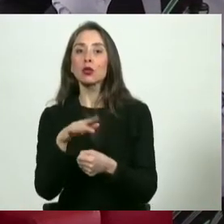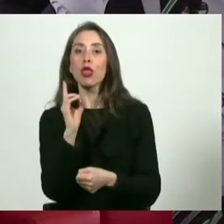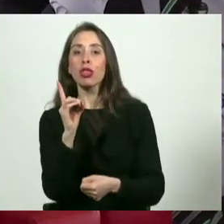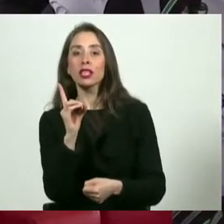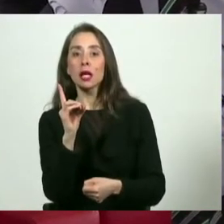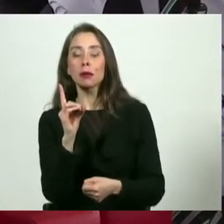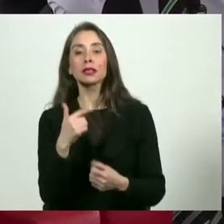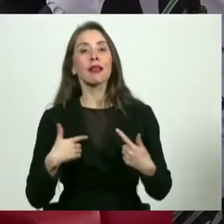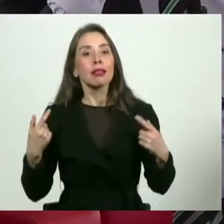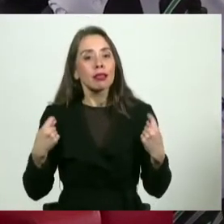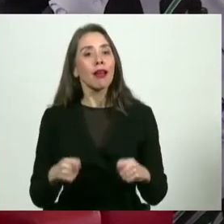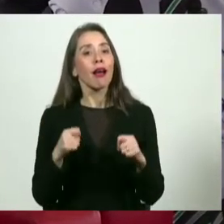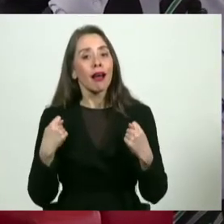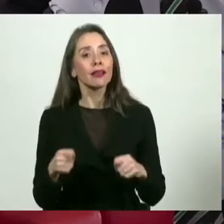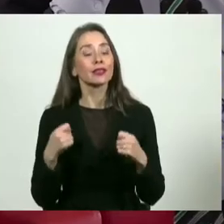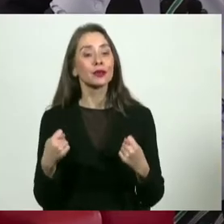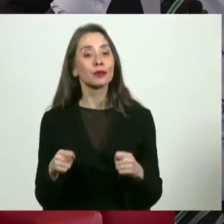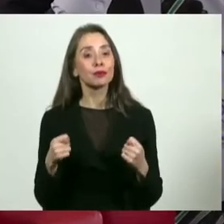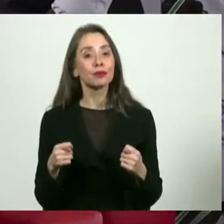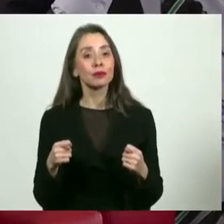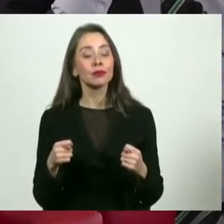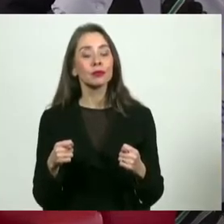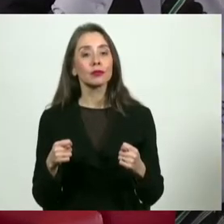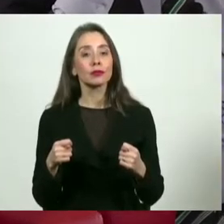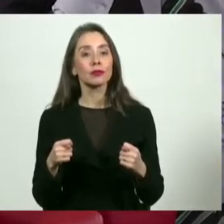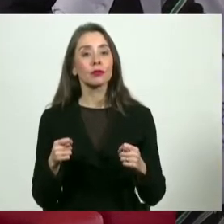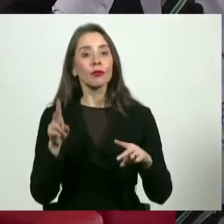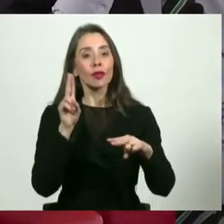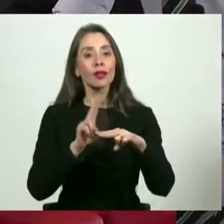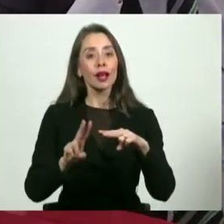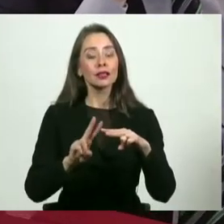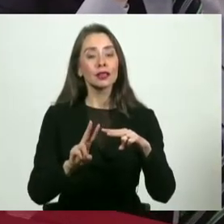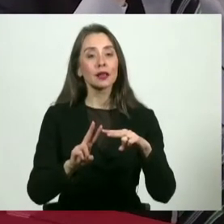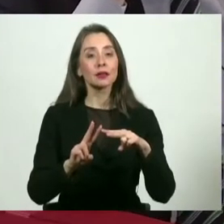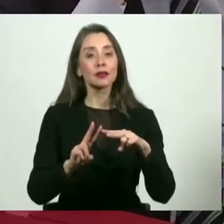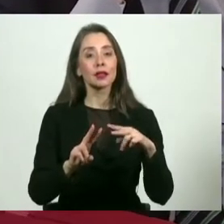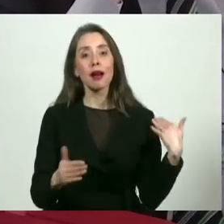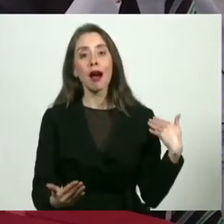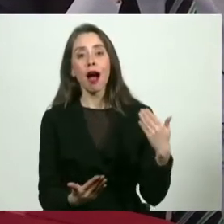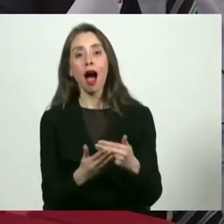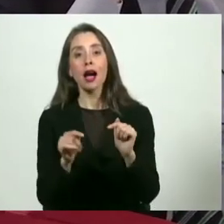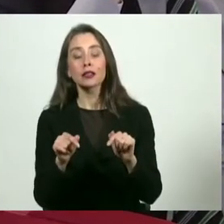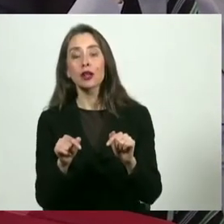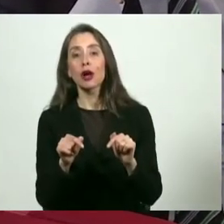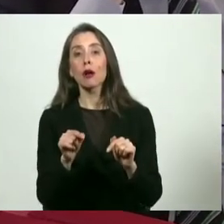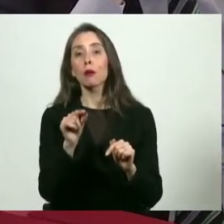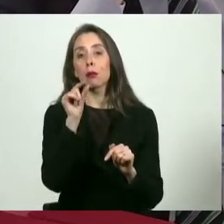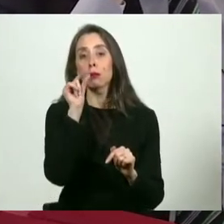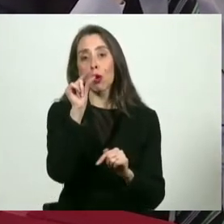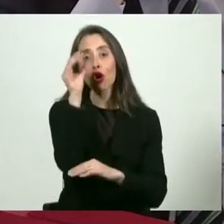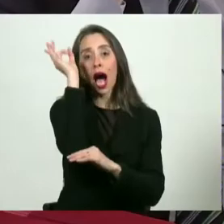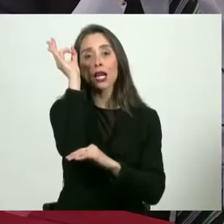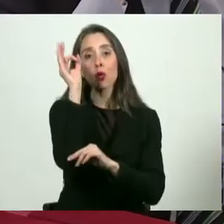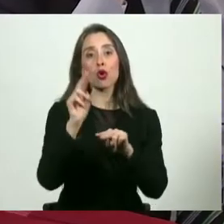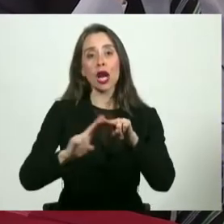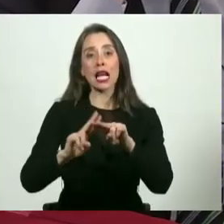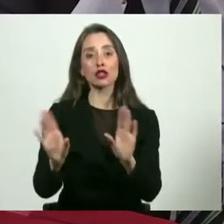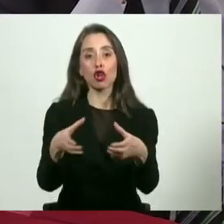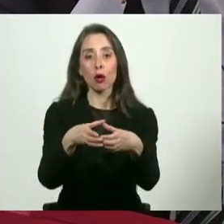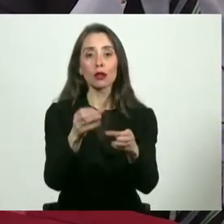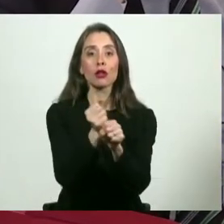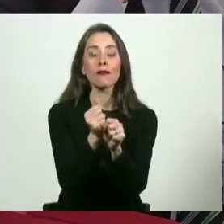que hemos intentado hacer, ¿ya? Es algo que hasta ahora, son pocas las sesiones que llevamos, ¿cierto?